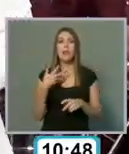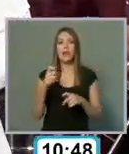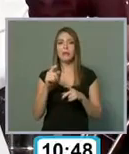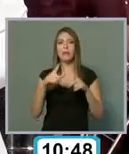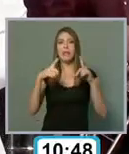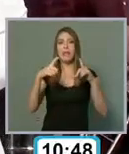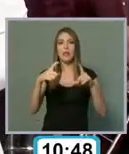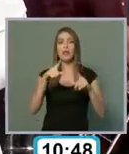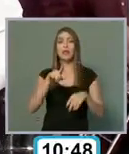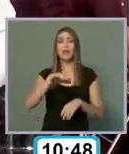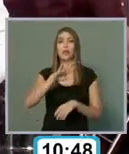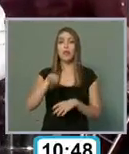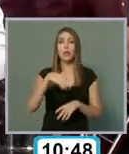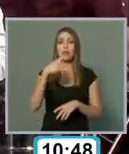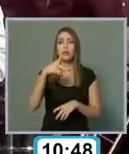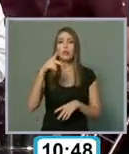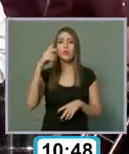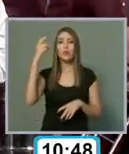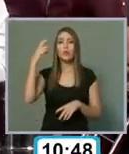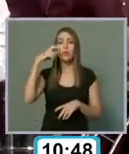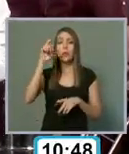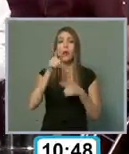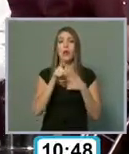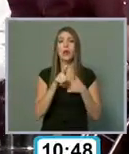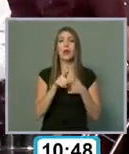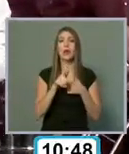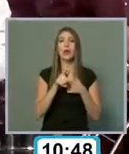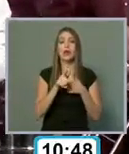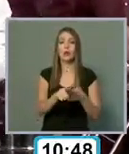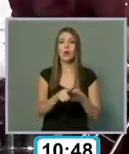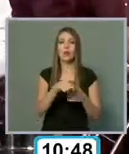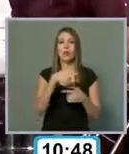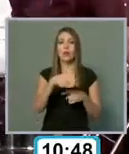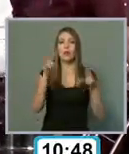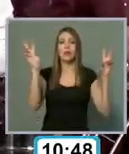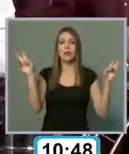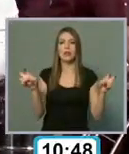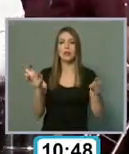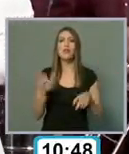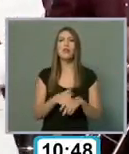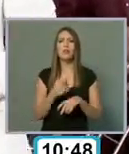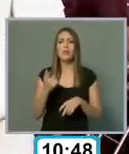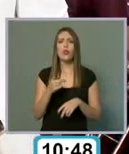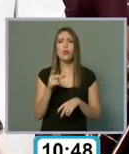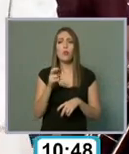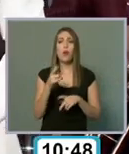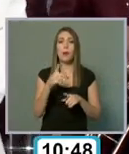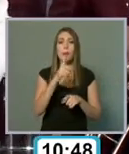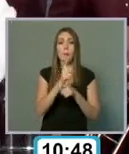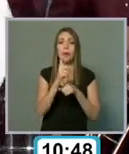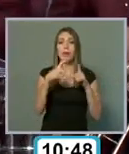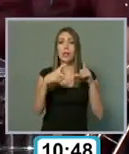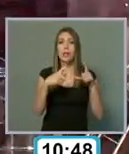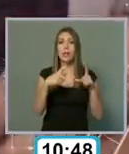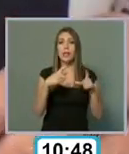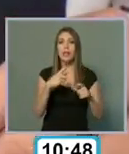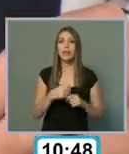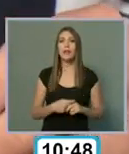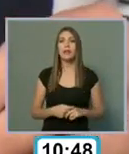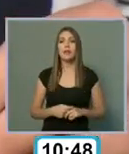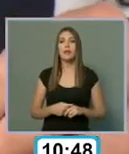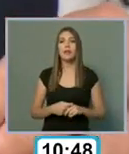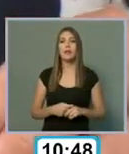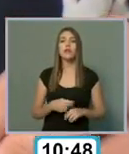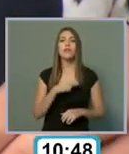segundo. Búsquenlo, El Sueño Continúa. ¿Por qué le pusiste El Sueño Continúa? ¿Por lo del primer disco? Porque mira,